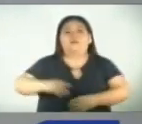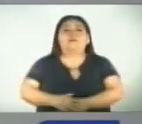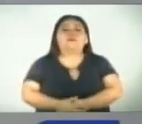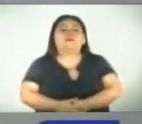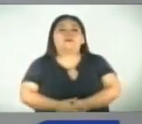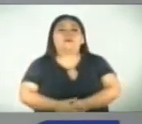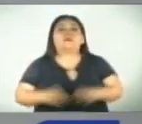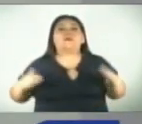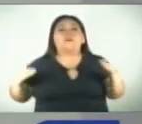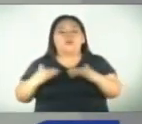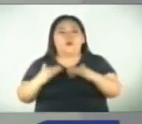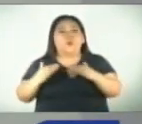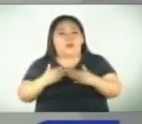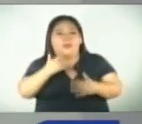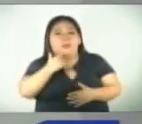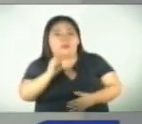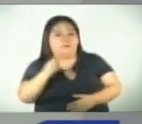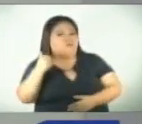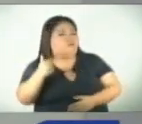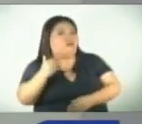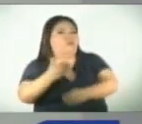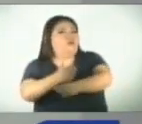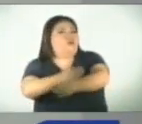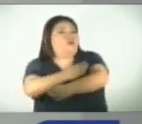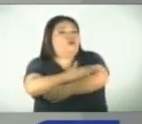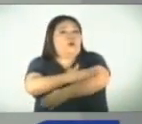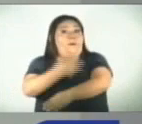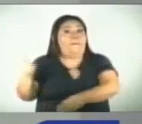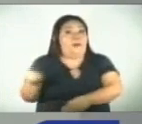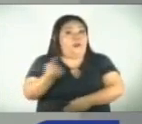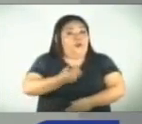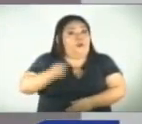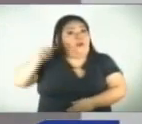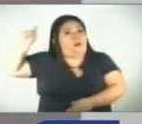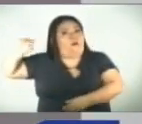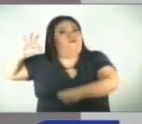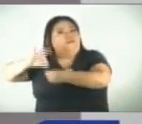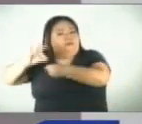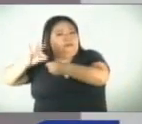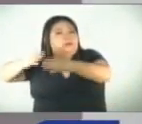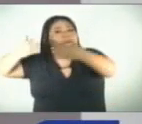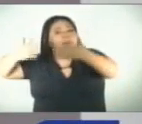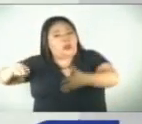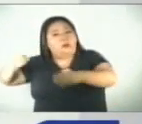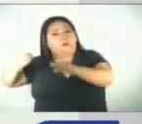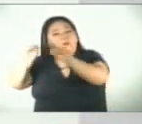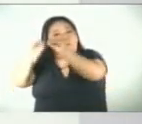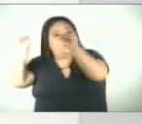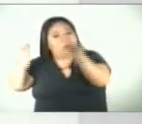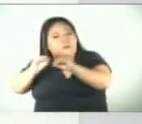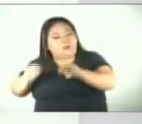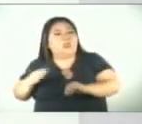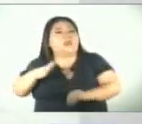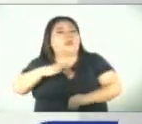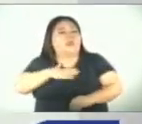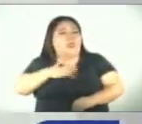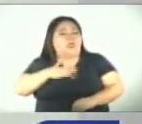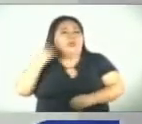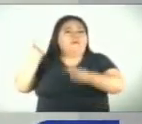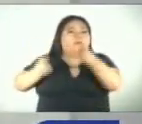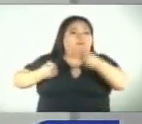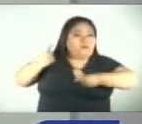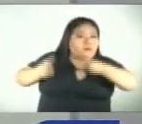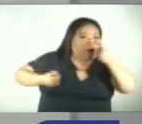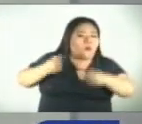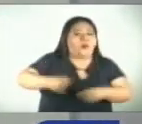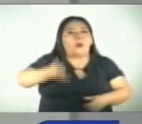un avance positivo de salvadoreños en el exterior que han votado vía internet. Y detalló que han tenido varias consultas a través de las líneas